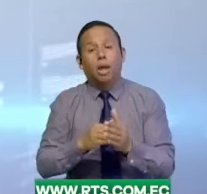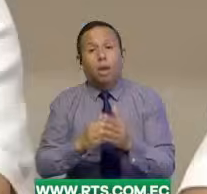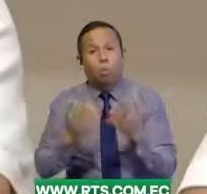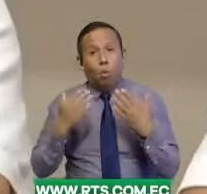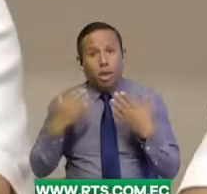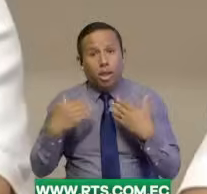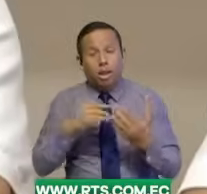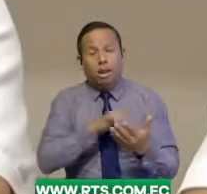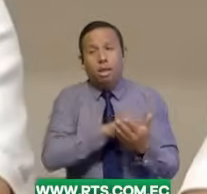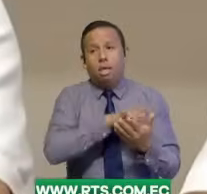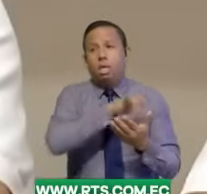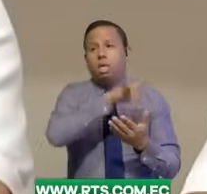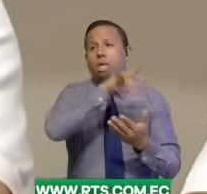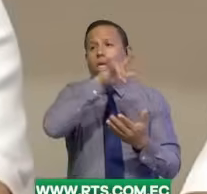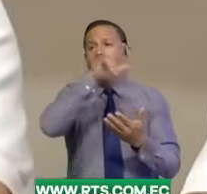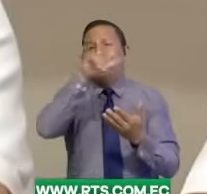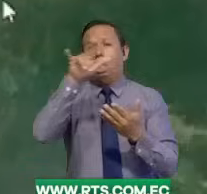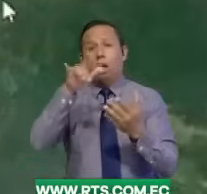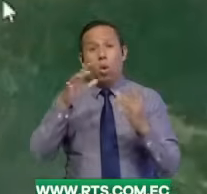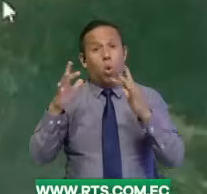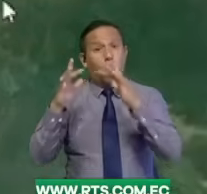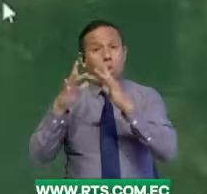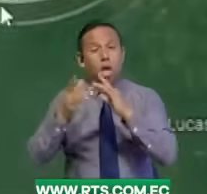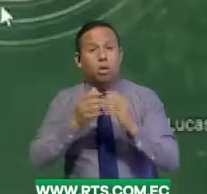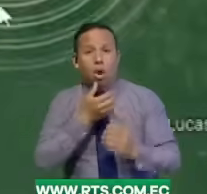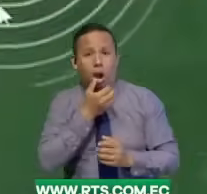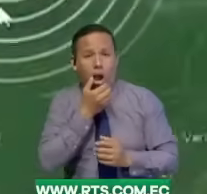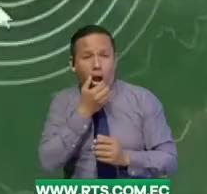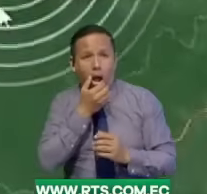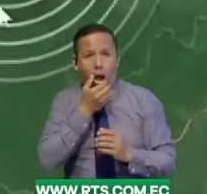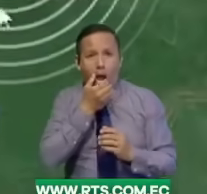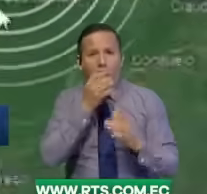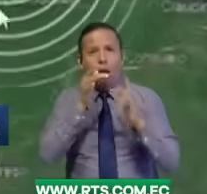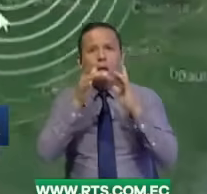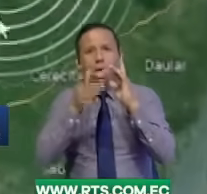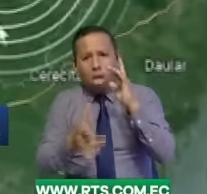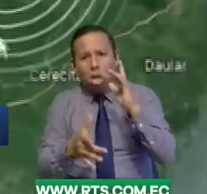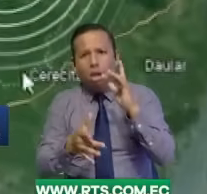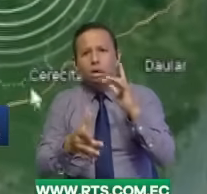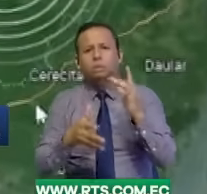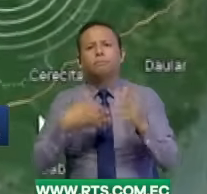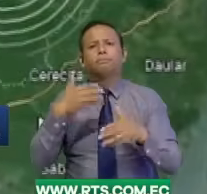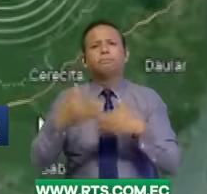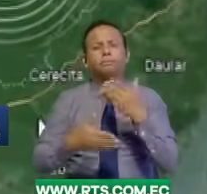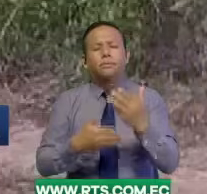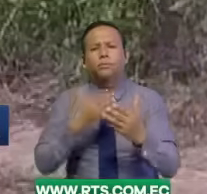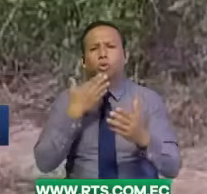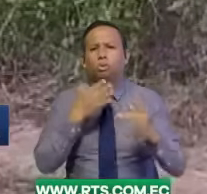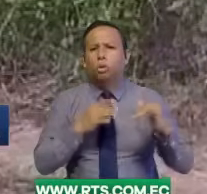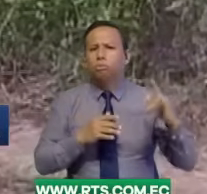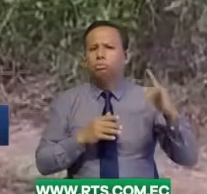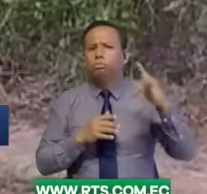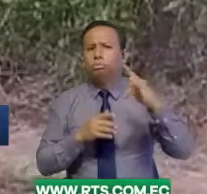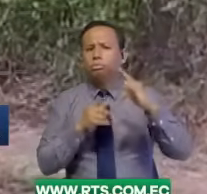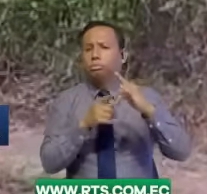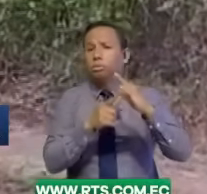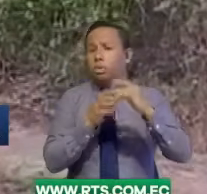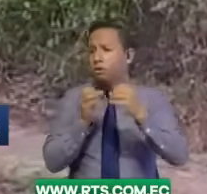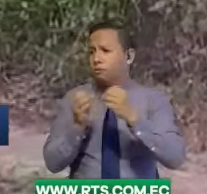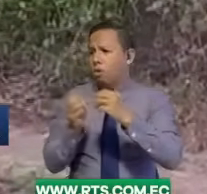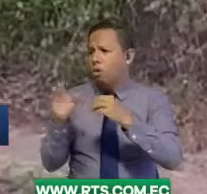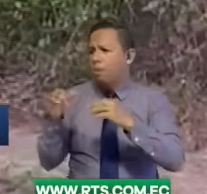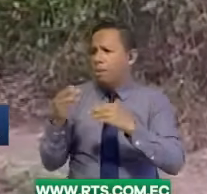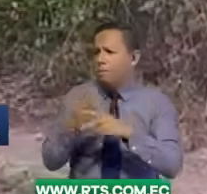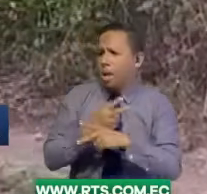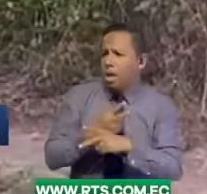instrumental, hasta que se perdió contacto con ellos. Según se informó, no hubo reportes desde la aeronave advirtiendo sobre algún percance